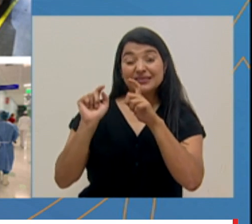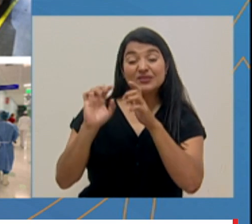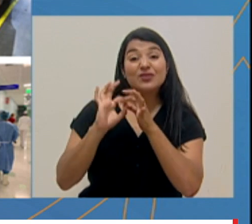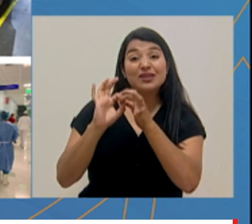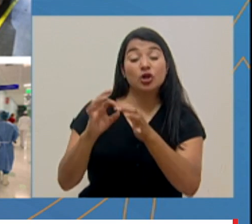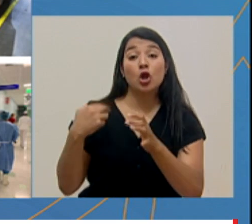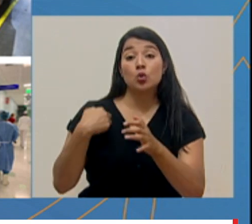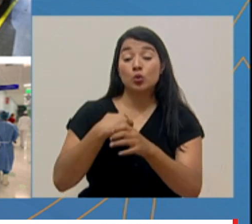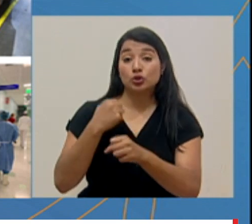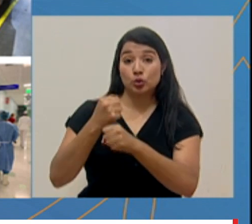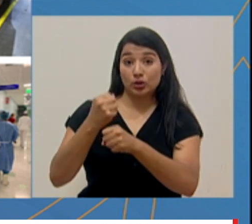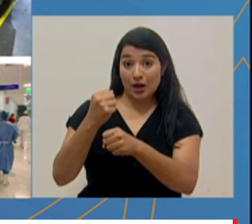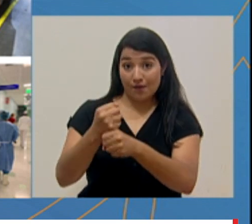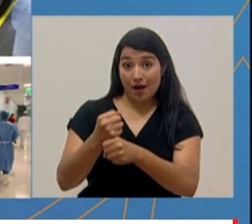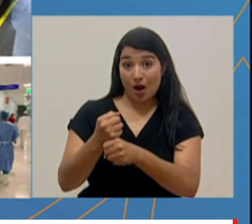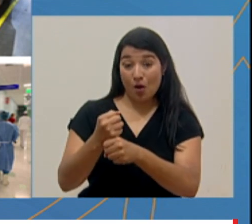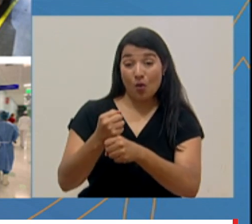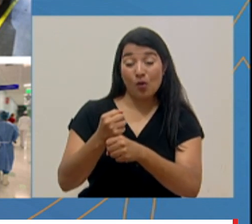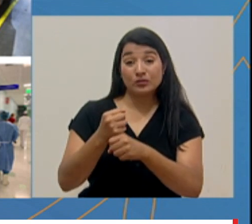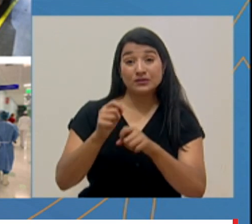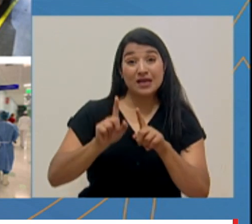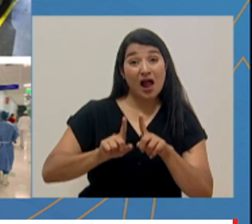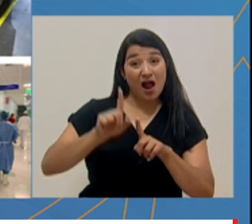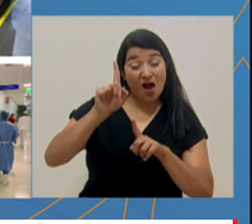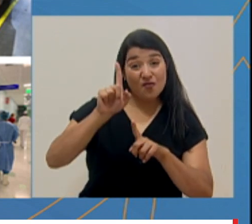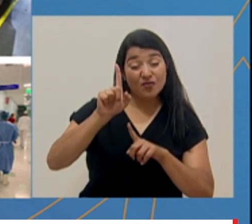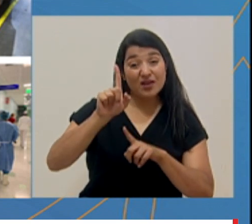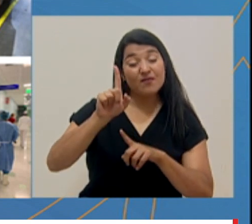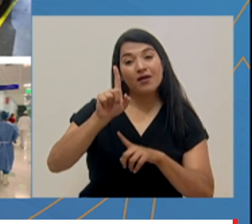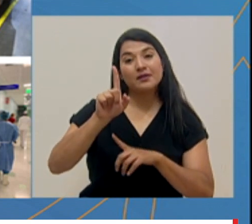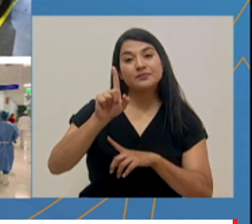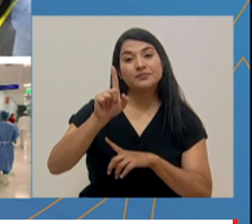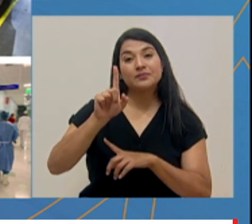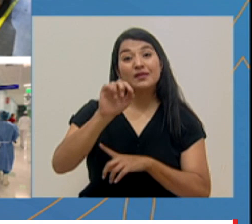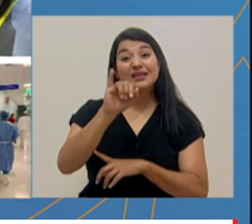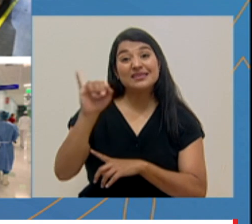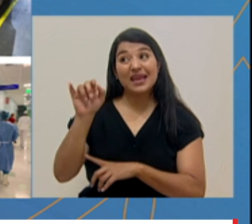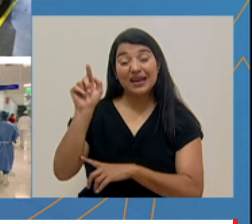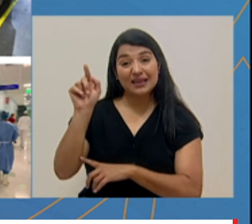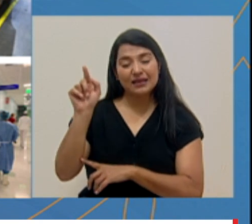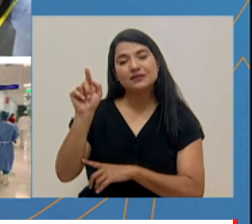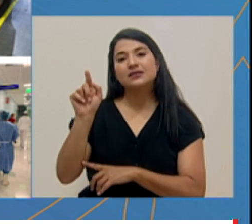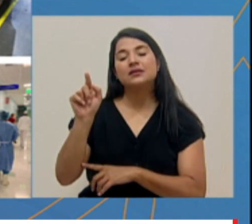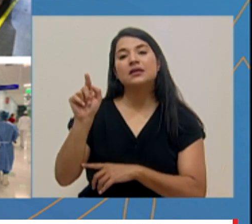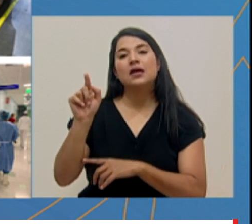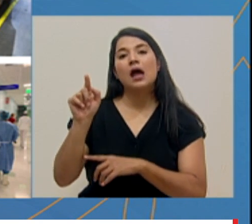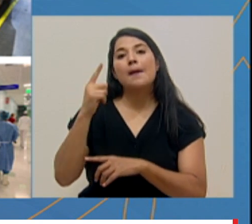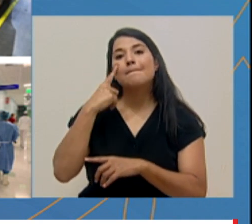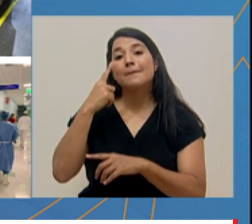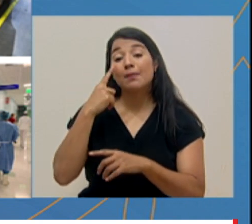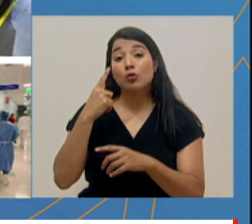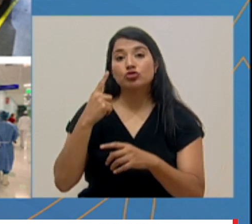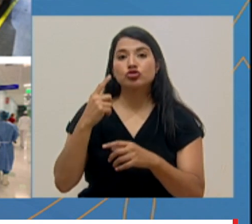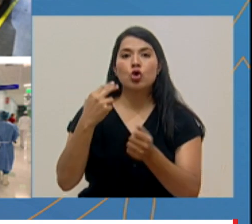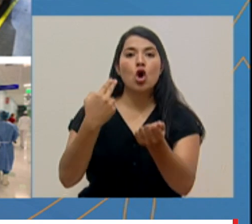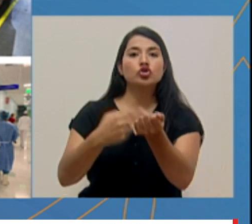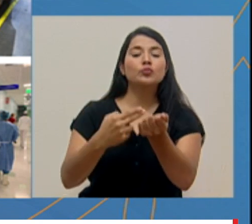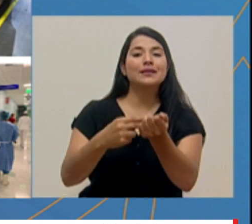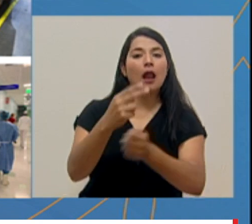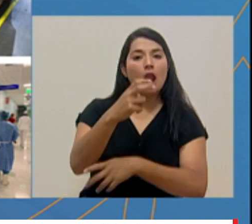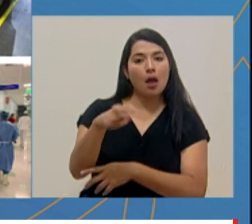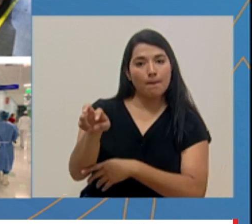hecho. Arriba a la izquierda está un ejemplo de una unidad móvil, médica móvil, que